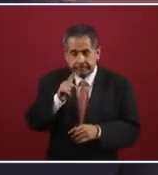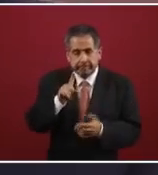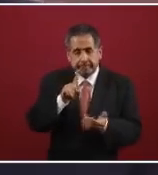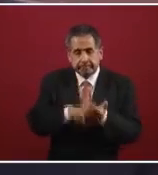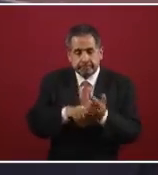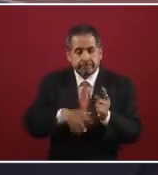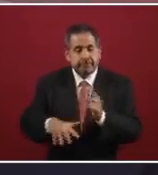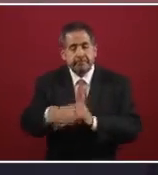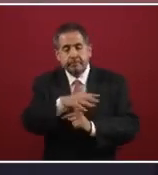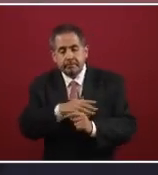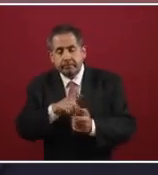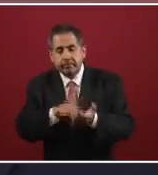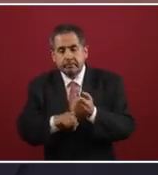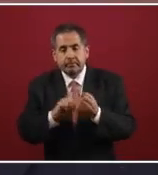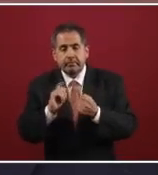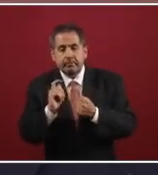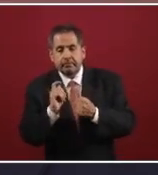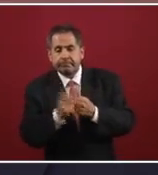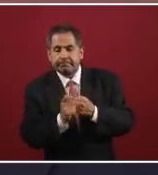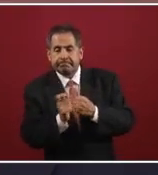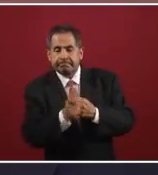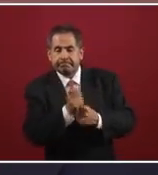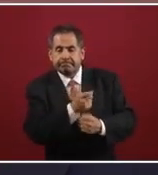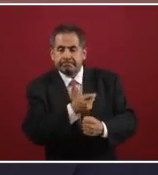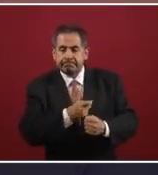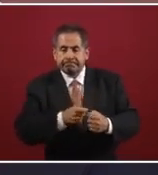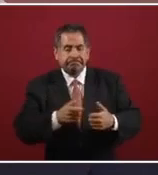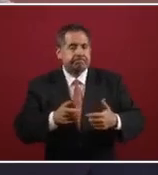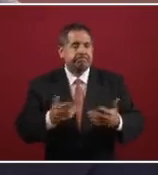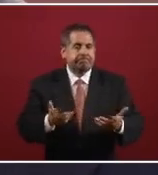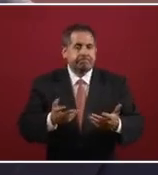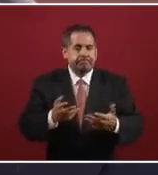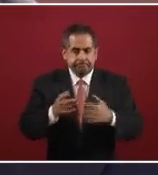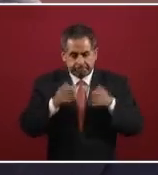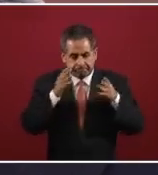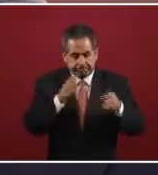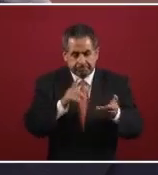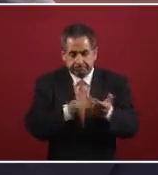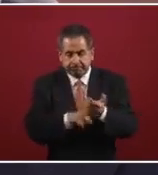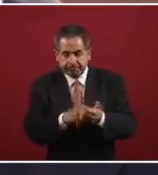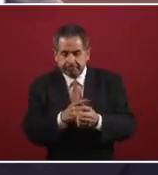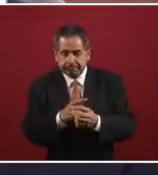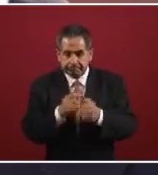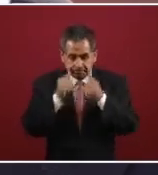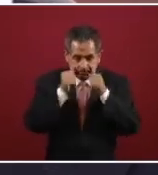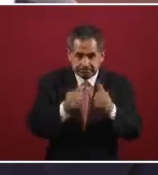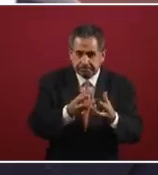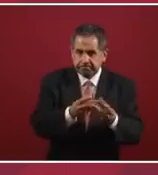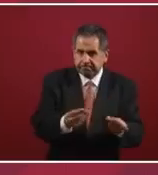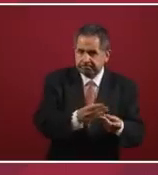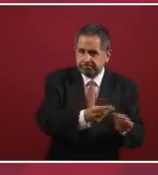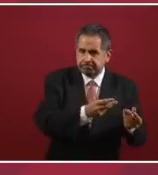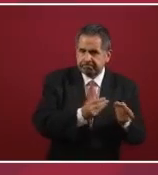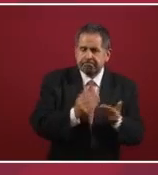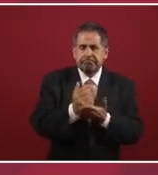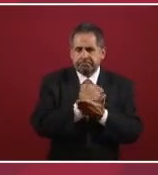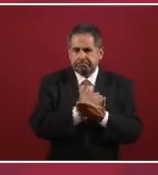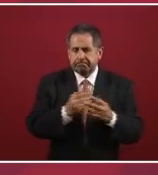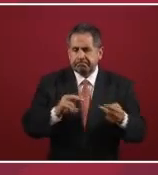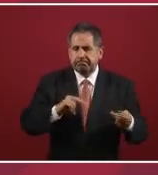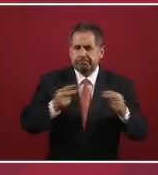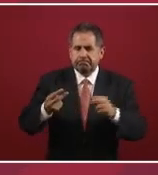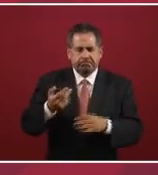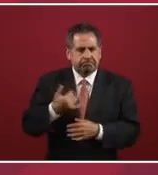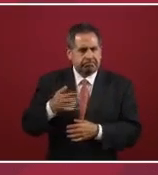circunstancias las causas y atender causas y consecuencias pero es